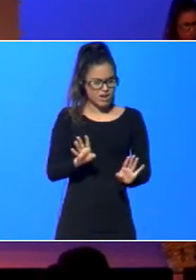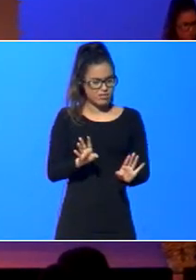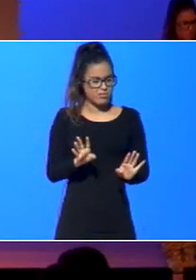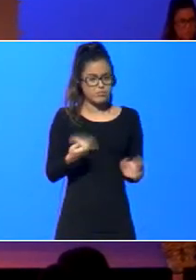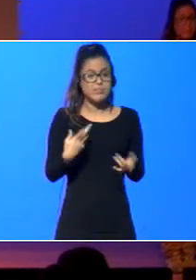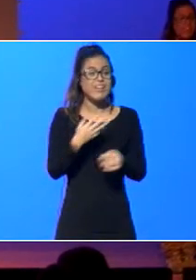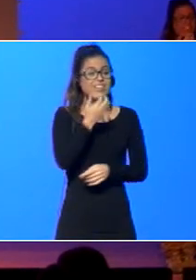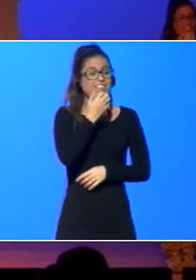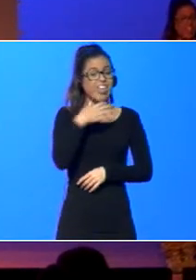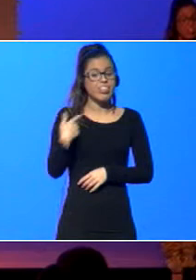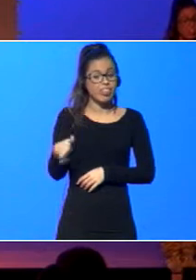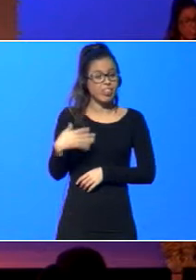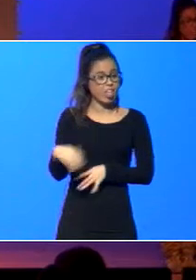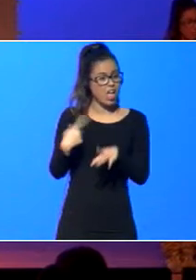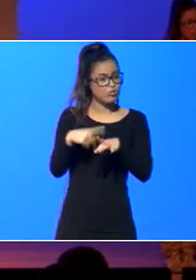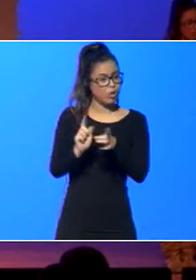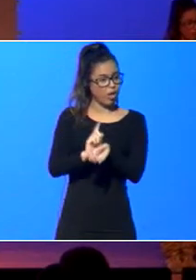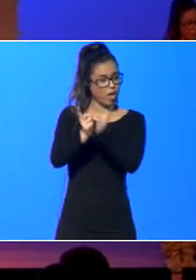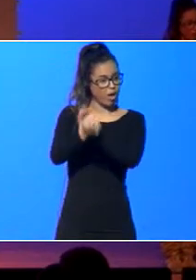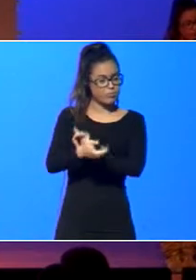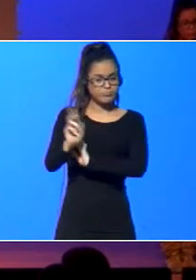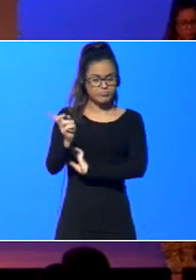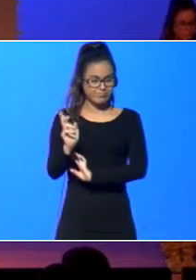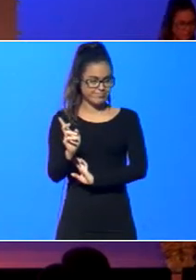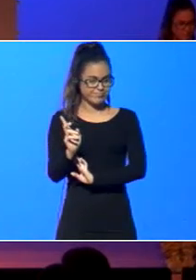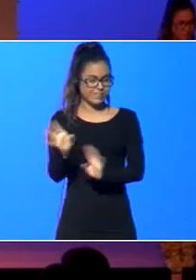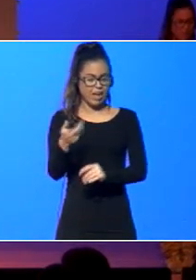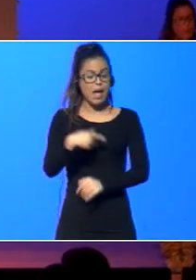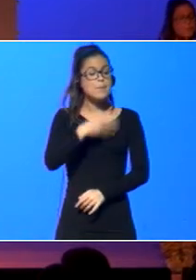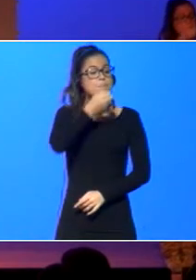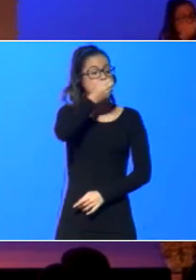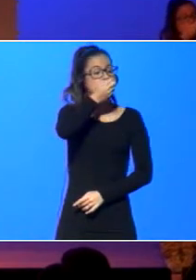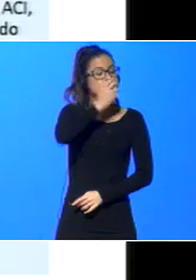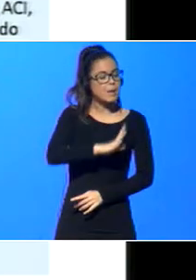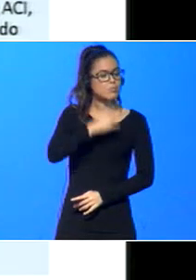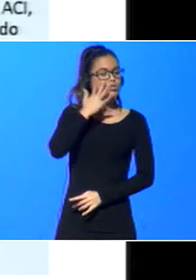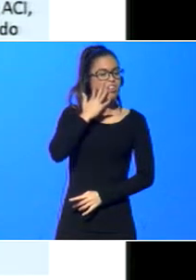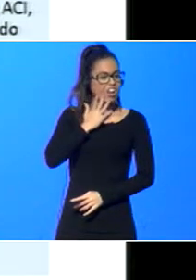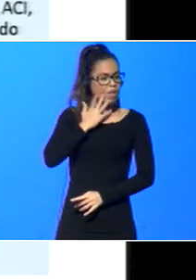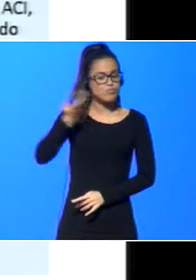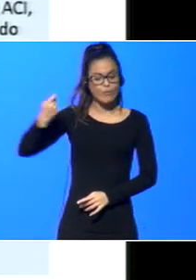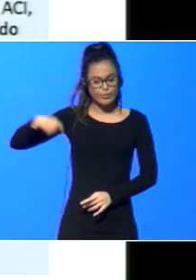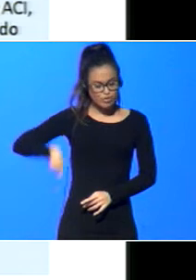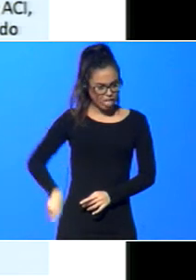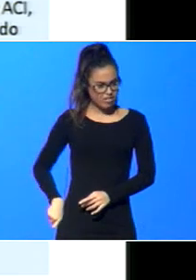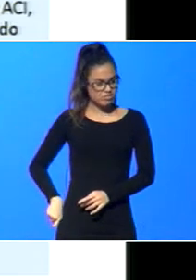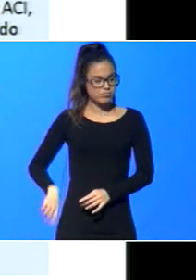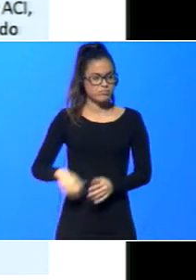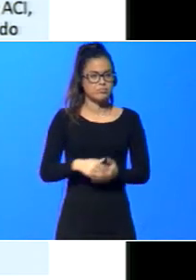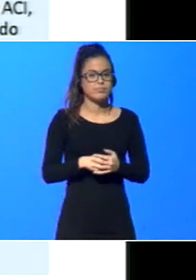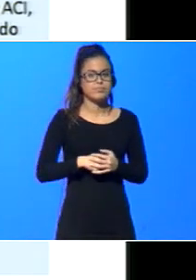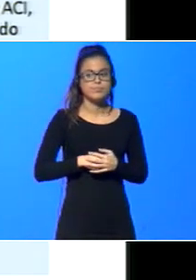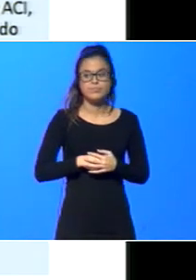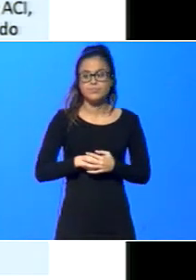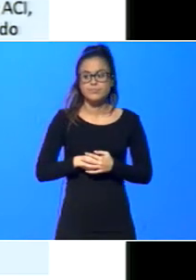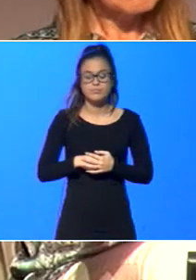cambien. Tenemos que hacerlo bien por dignidad, por profesionalidad. Bueno, no llega